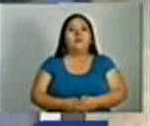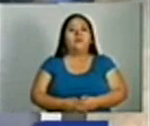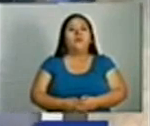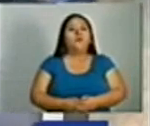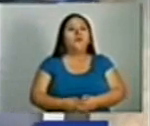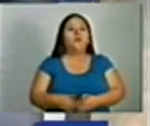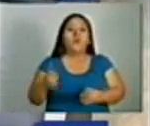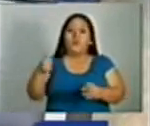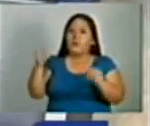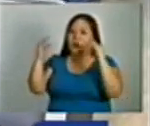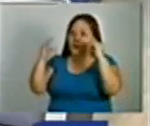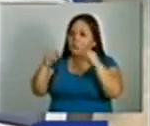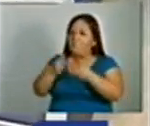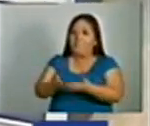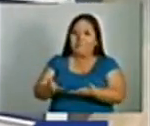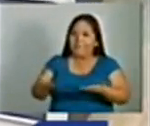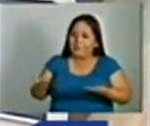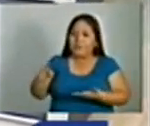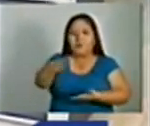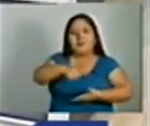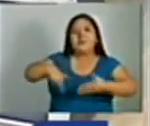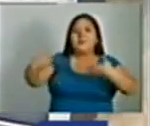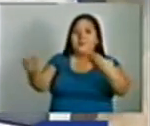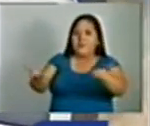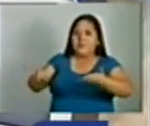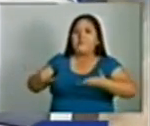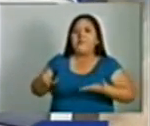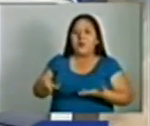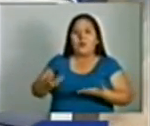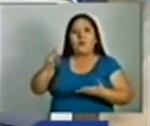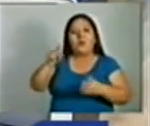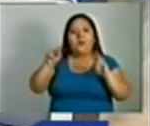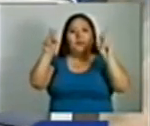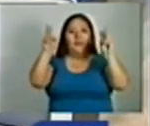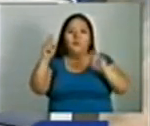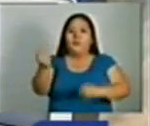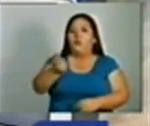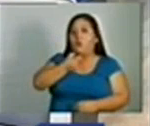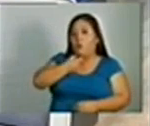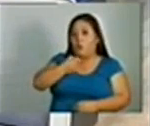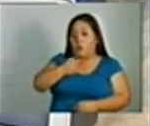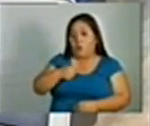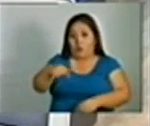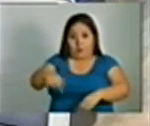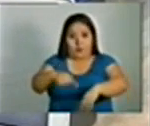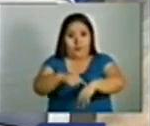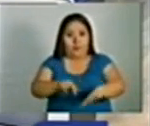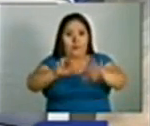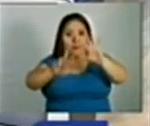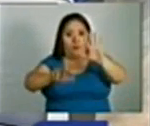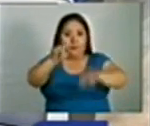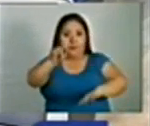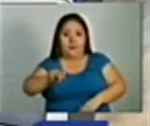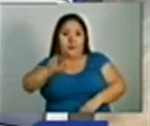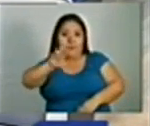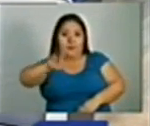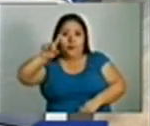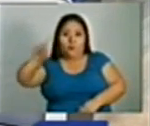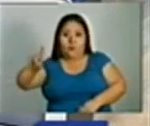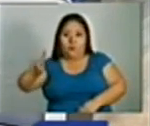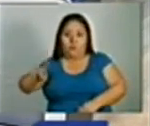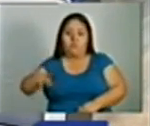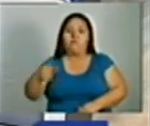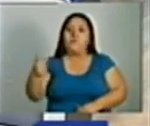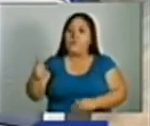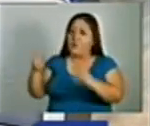Muy buenas noches, ¿qué tal? ¿Cómo están? Bienvenidos a una nueva edición estelar de Noticiero Hechos. Son las 8 de la noche con 31 minutos.